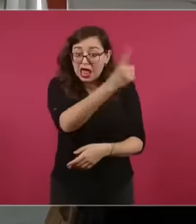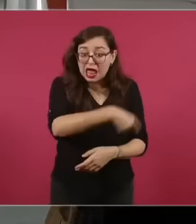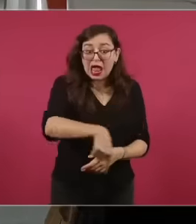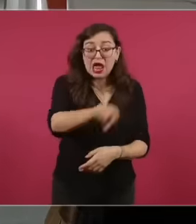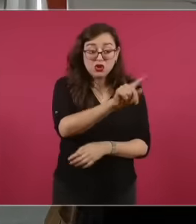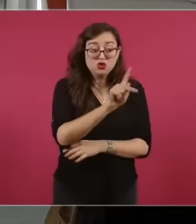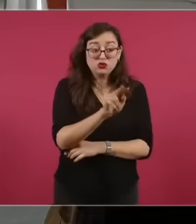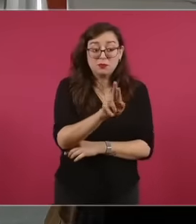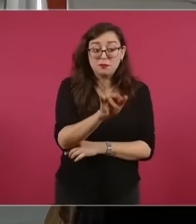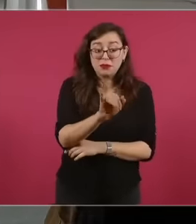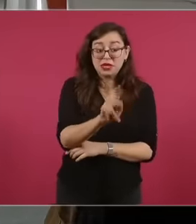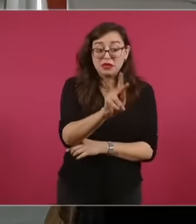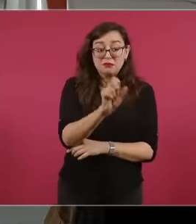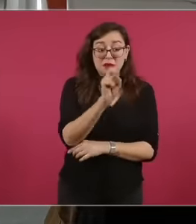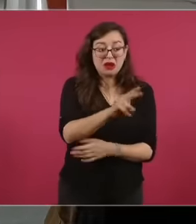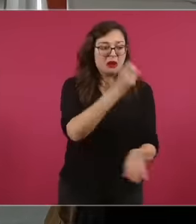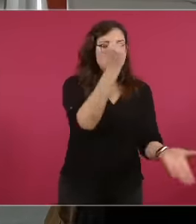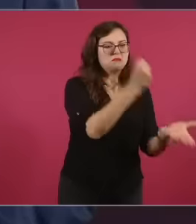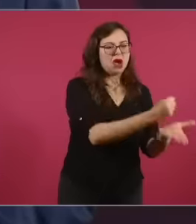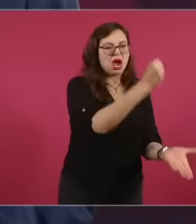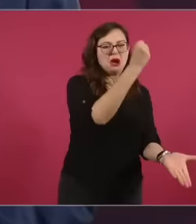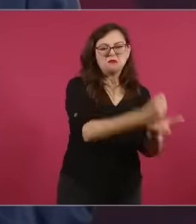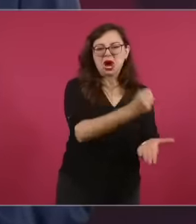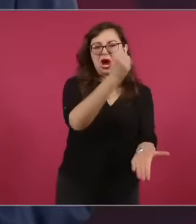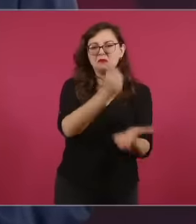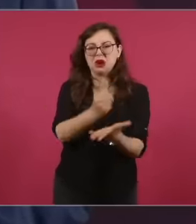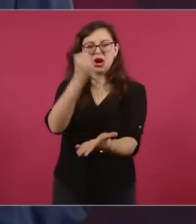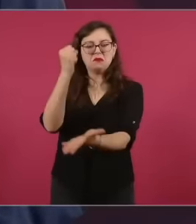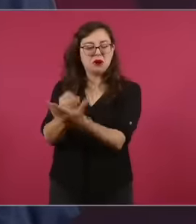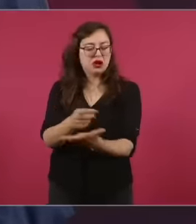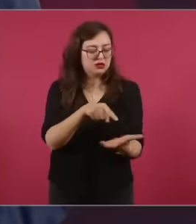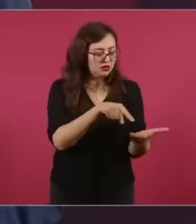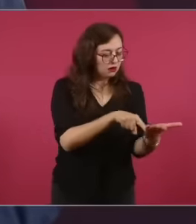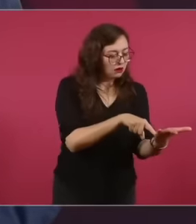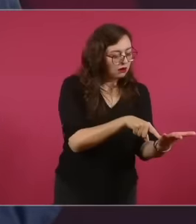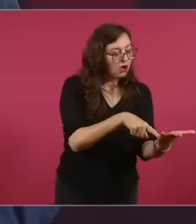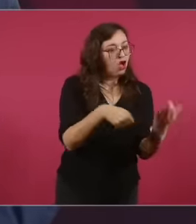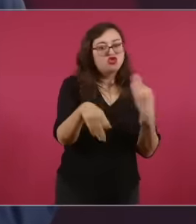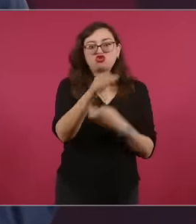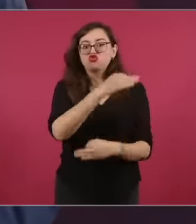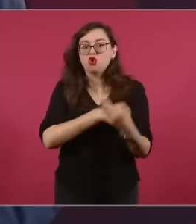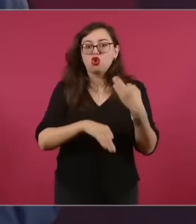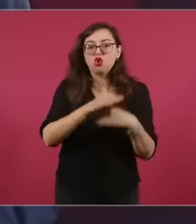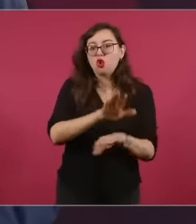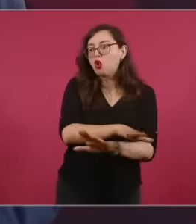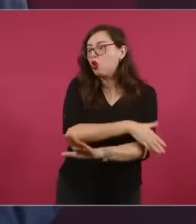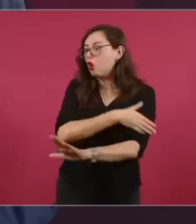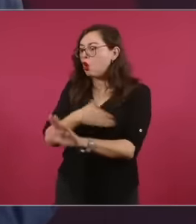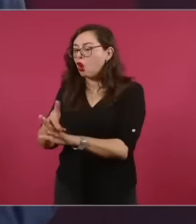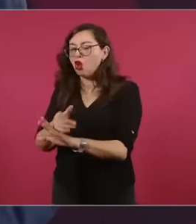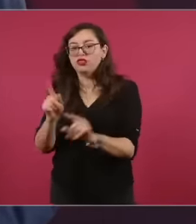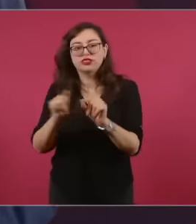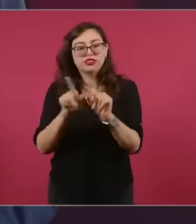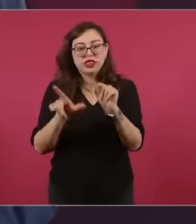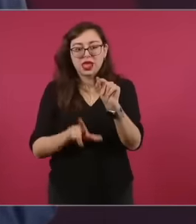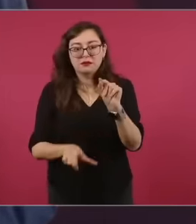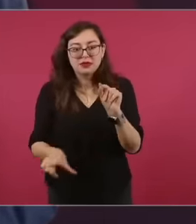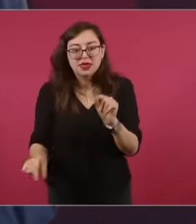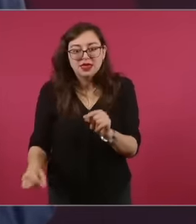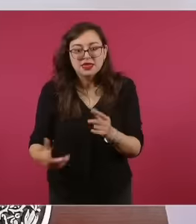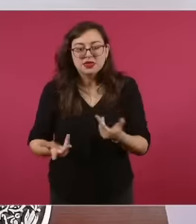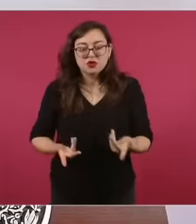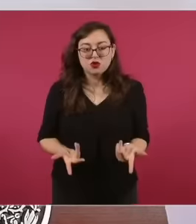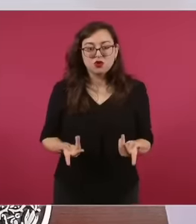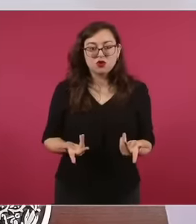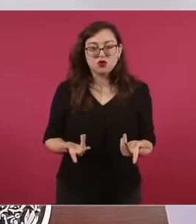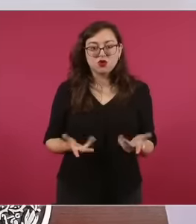por el PRI y el PAN en el periodo neoliberal, todas fueron en contra del pueblo de México y